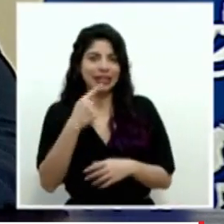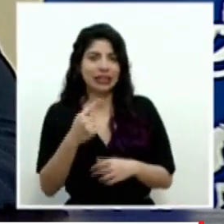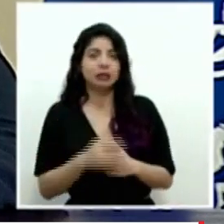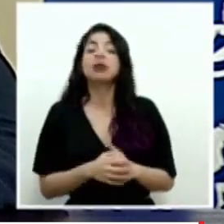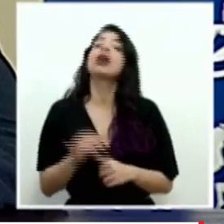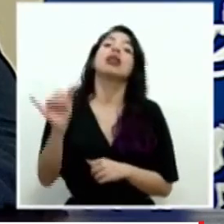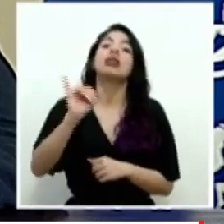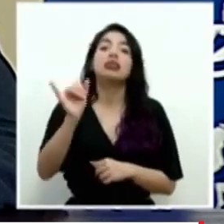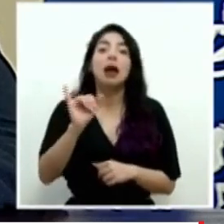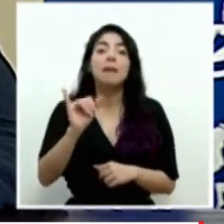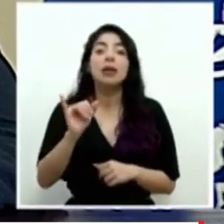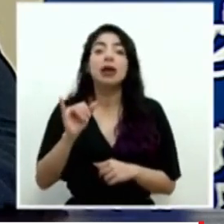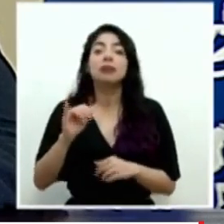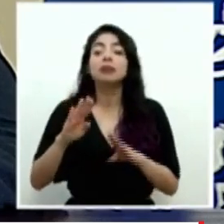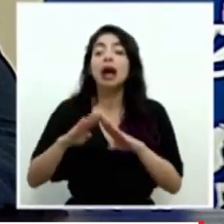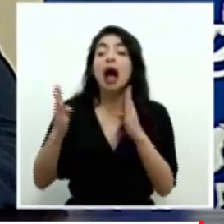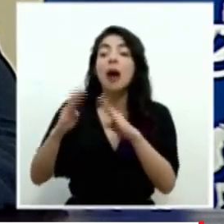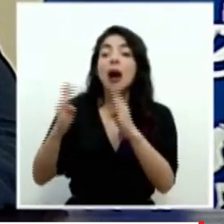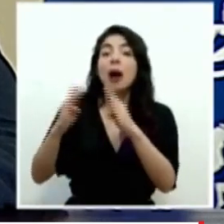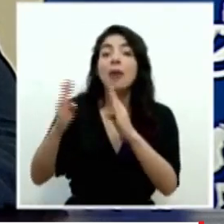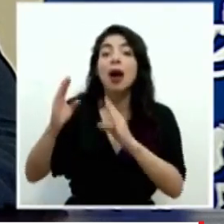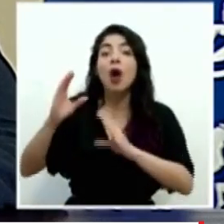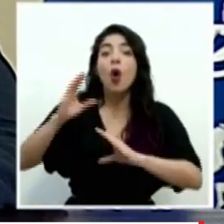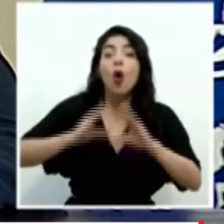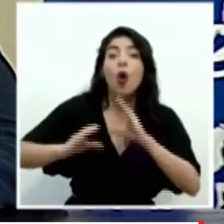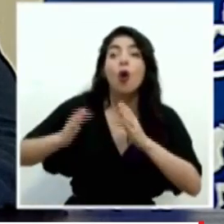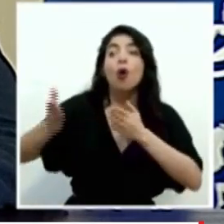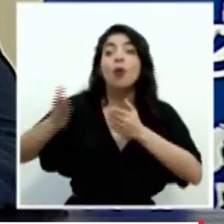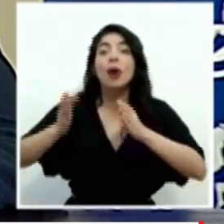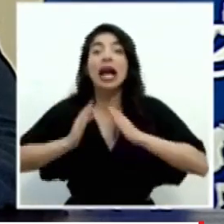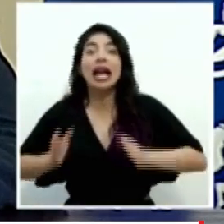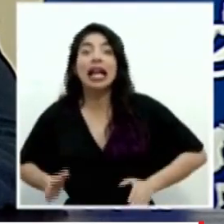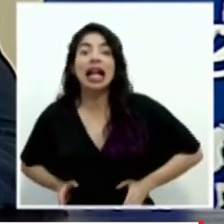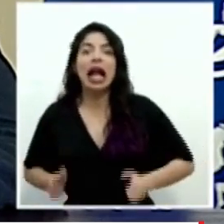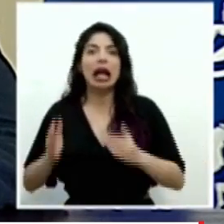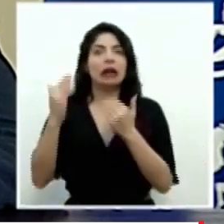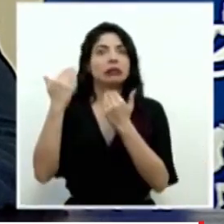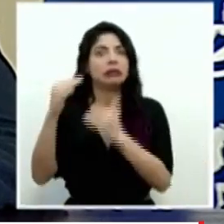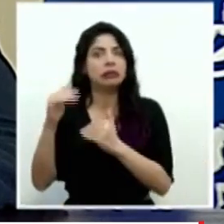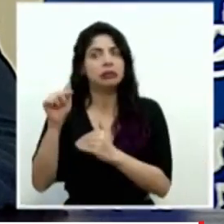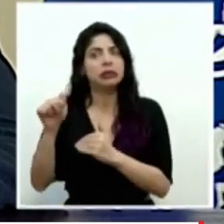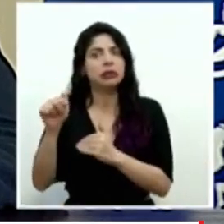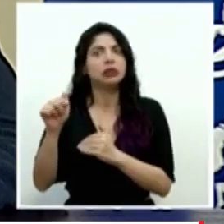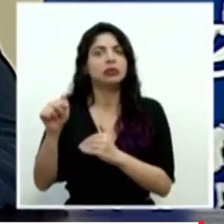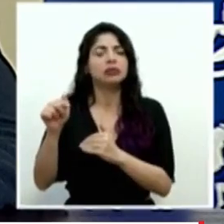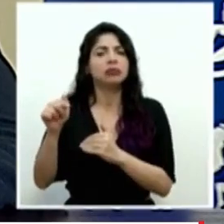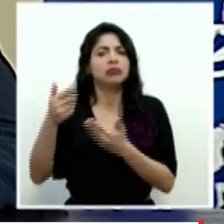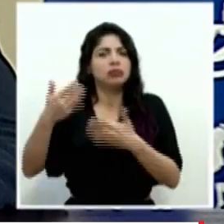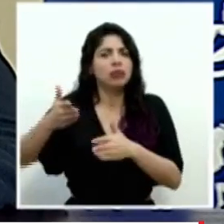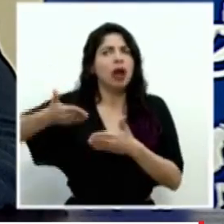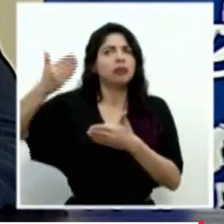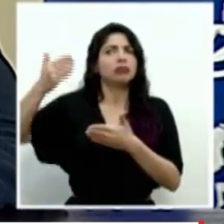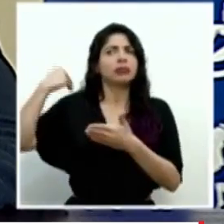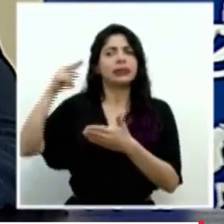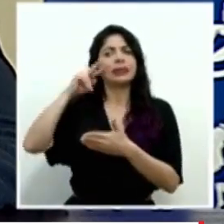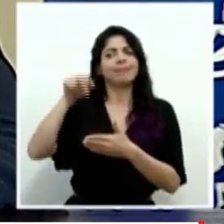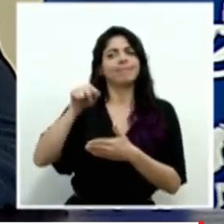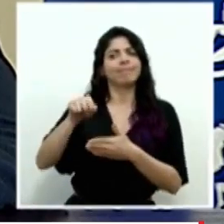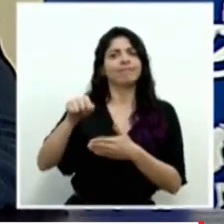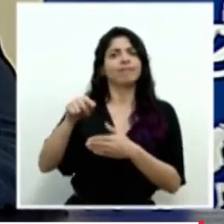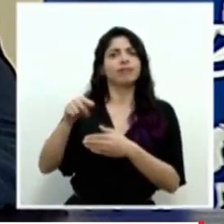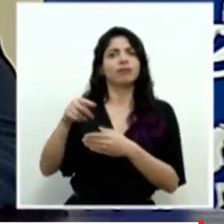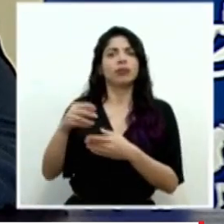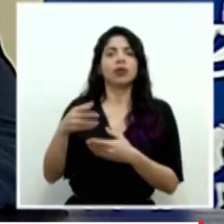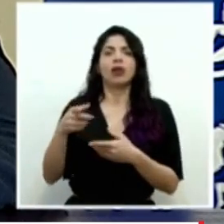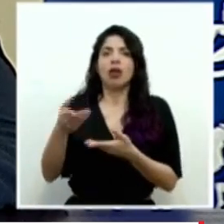estamos restringiendo la apertura de los establecimientos de atención al público, que ha sido en realidad una de las dinámicas que hemos considerado ha tenido